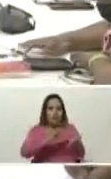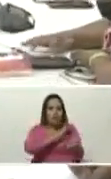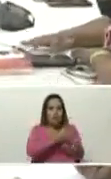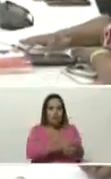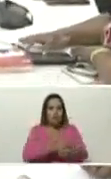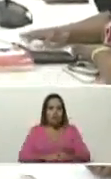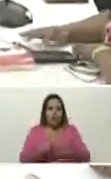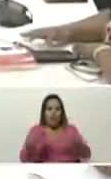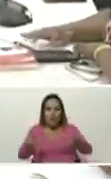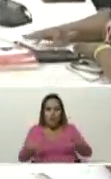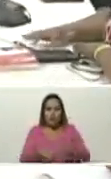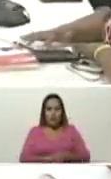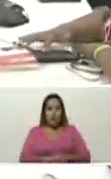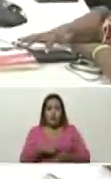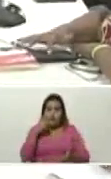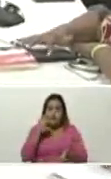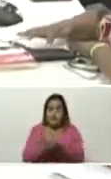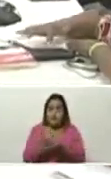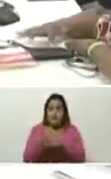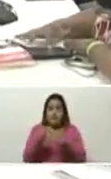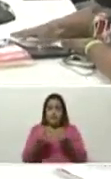Y miren cómo hemos avanzado.